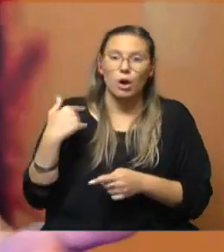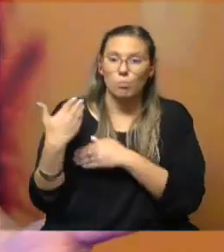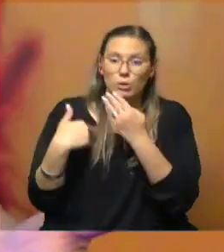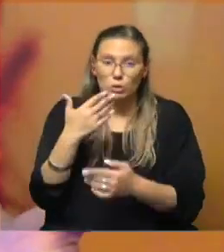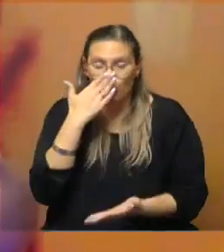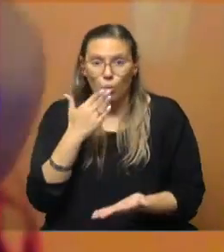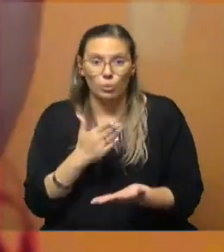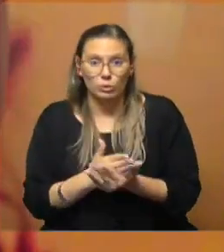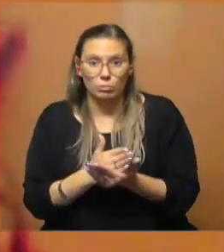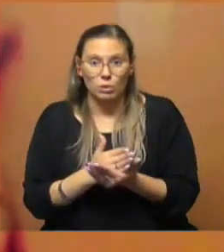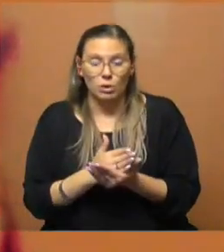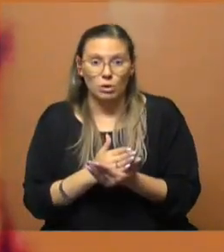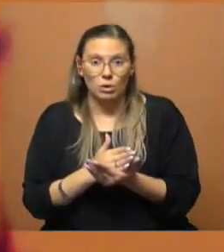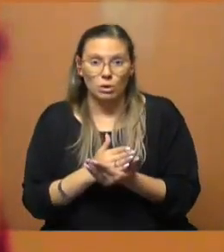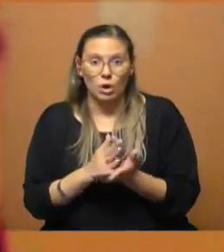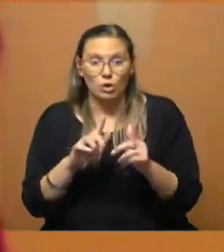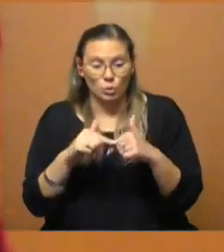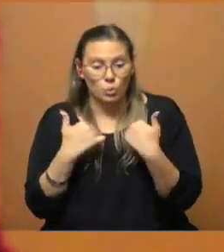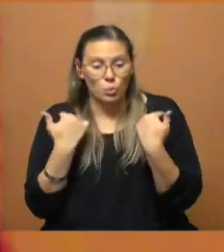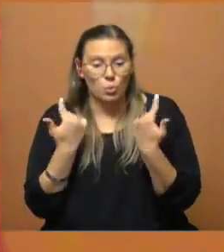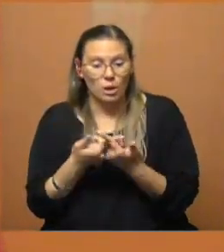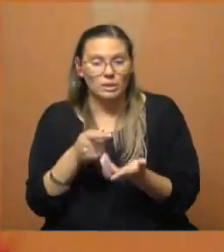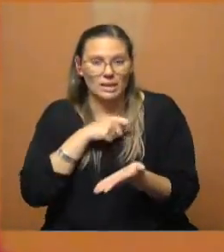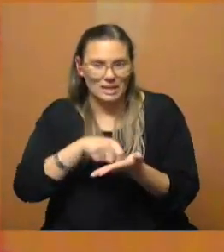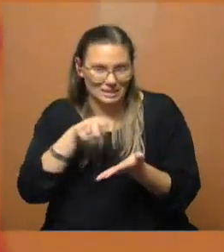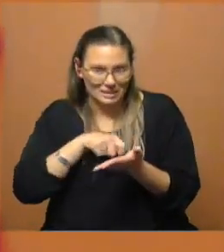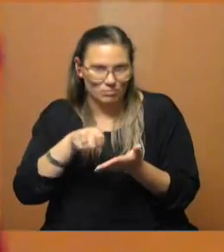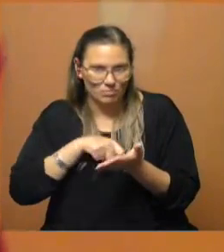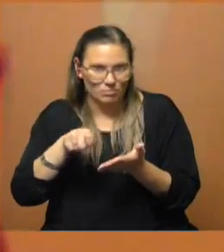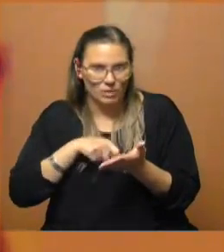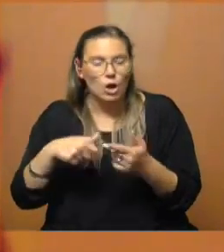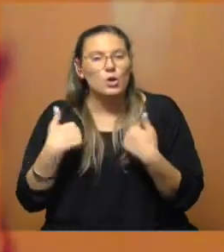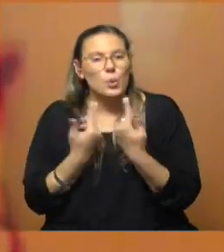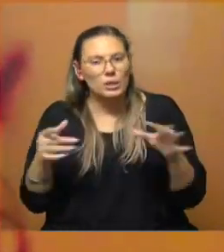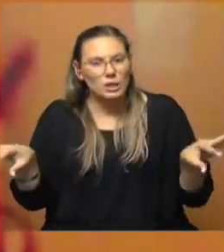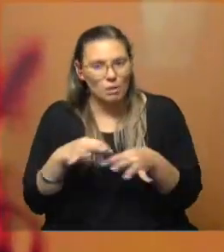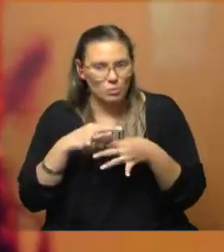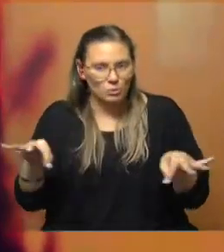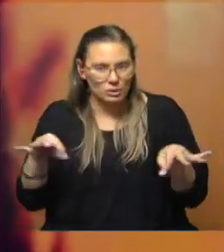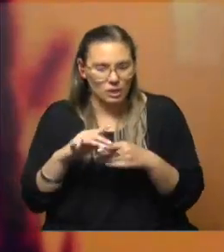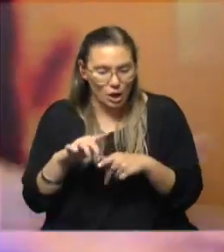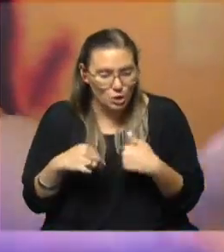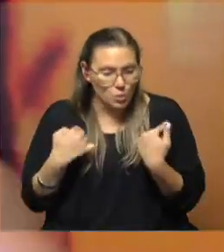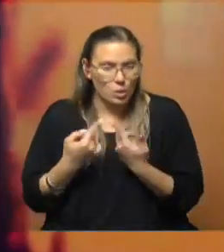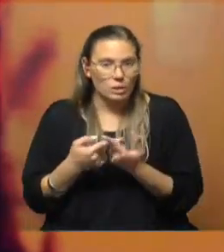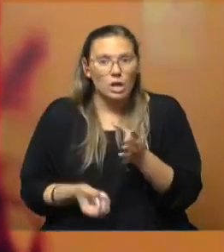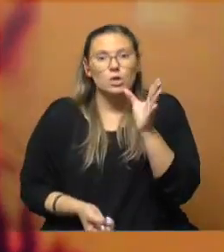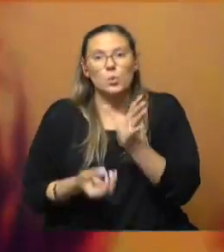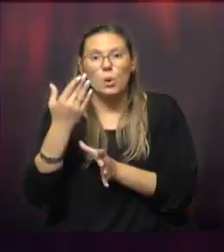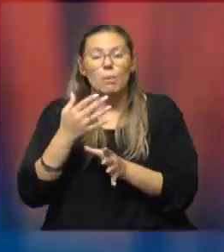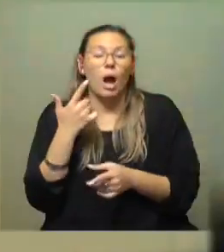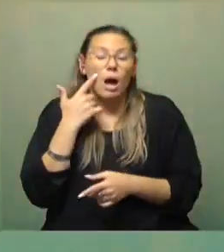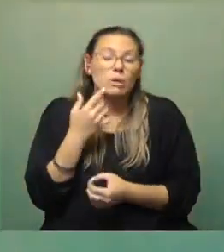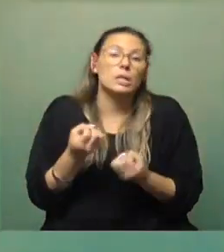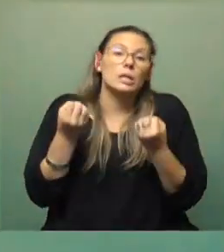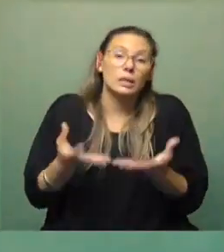final, que es volcar nuestras letras, nuestras melodías, nuestras armonías a estas nuevas músicas y